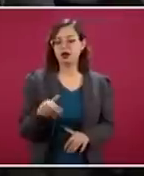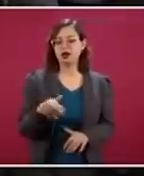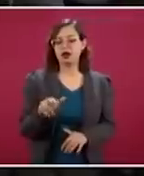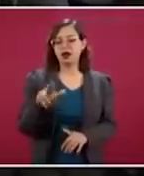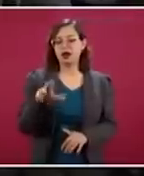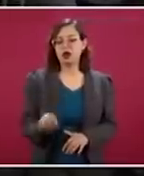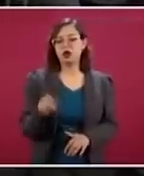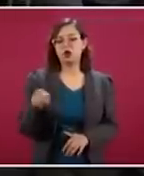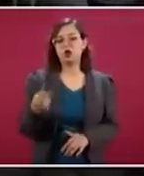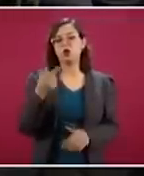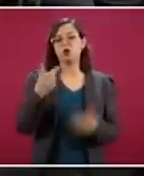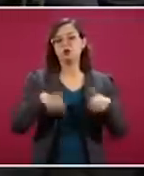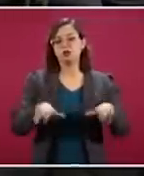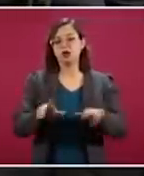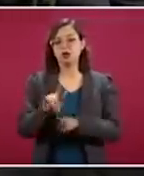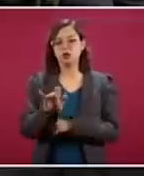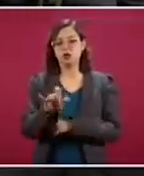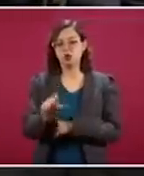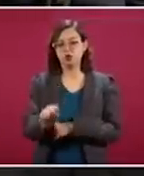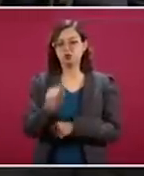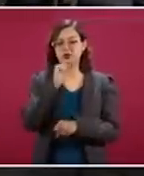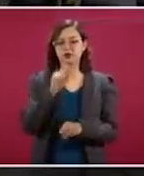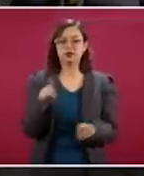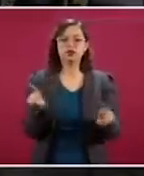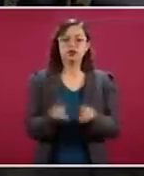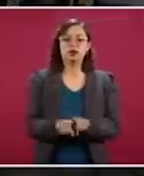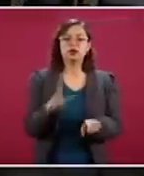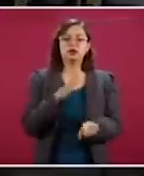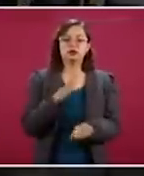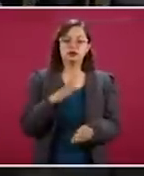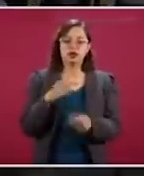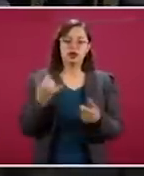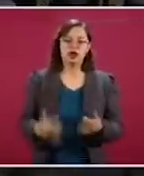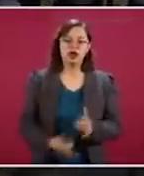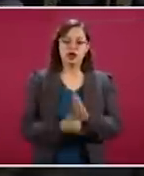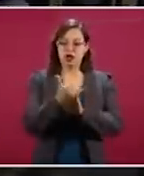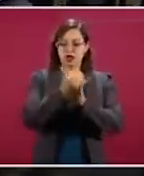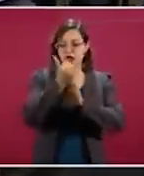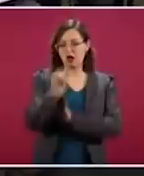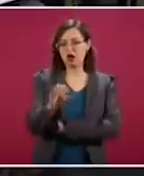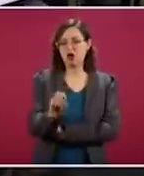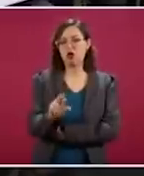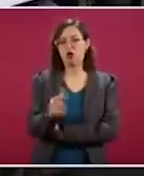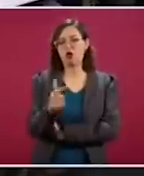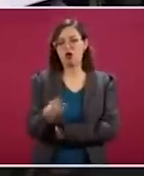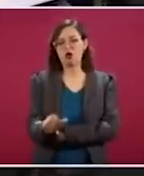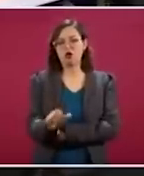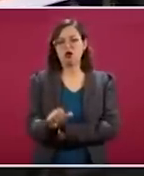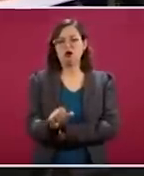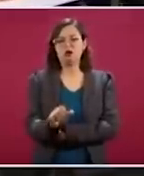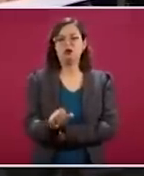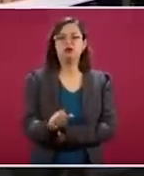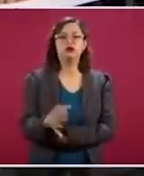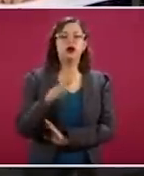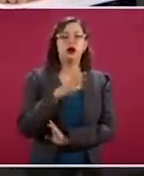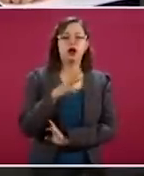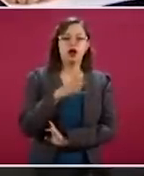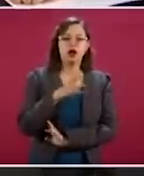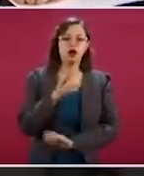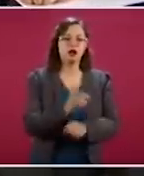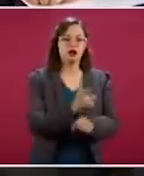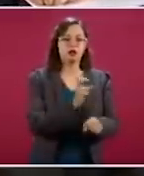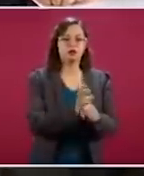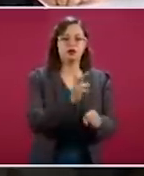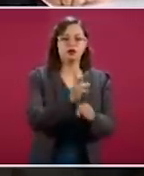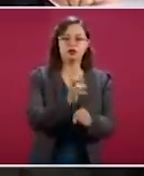Osorio. Ya hablé también de la industria de la construcción con Jorge. Y hay una serie de invitados